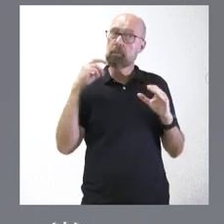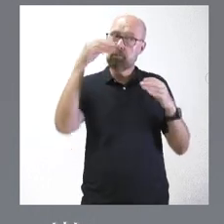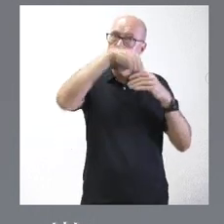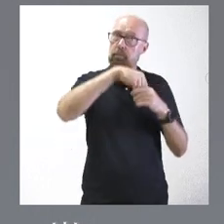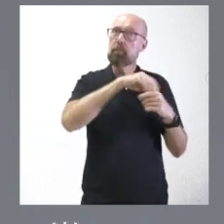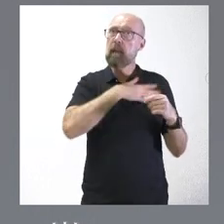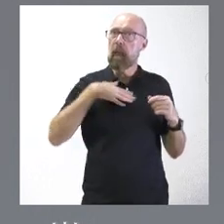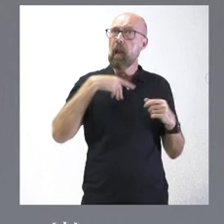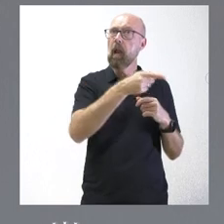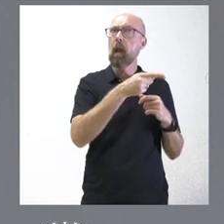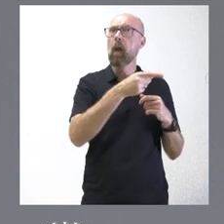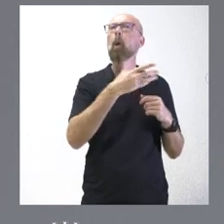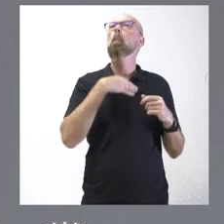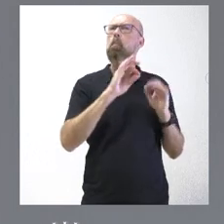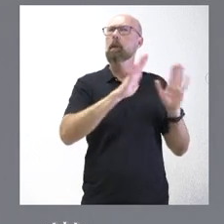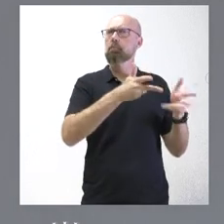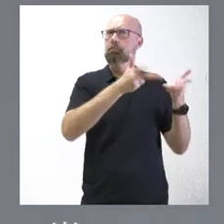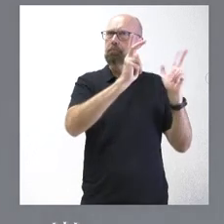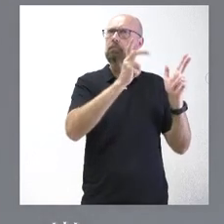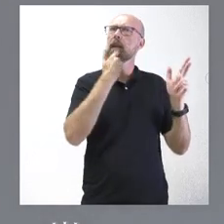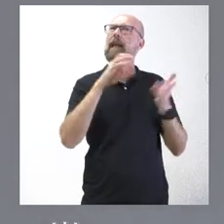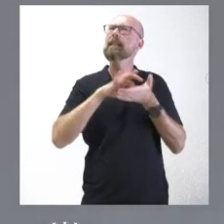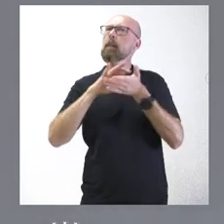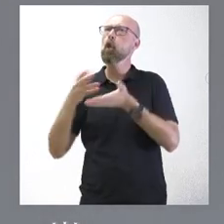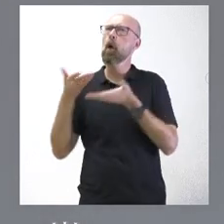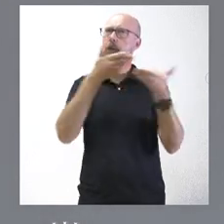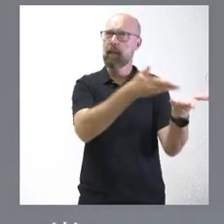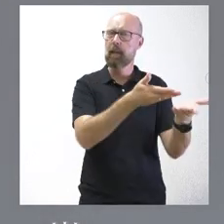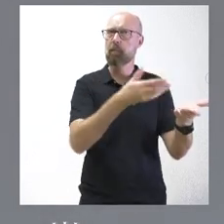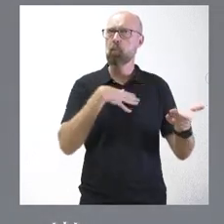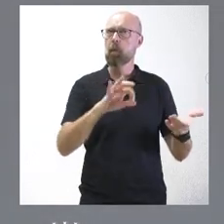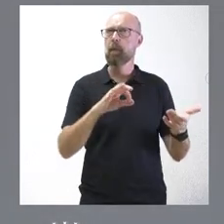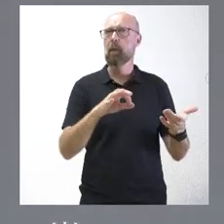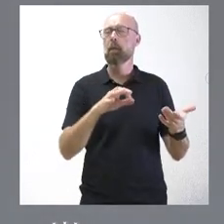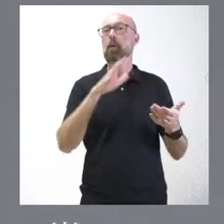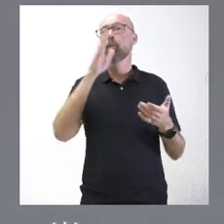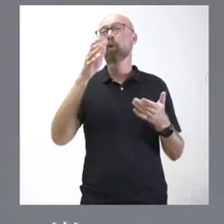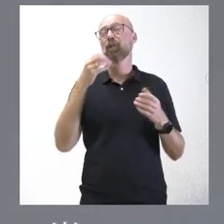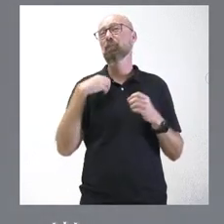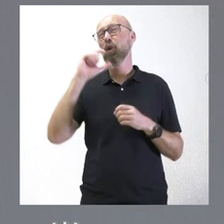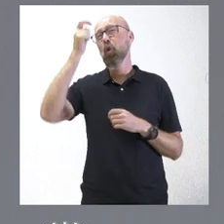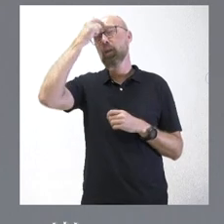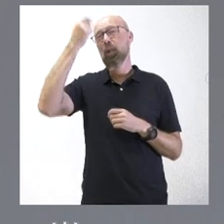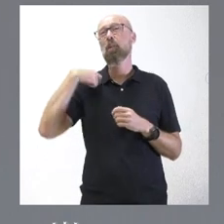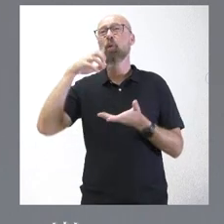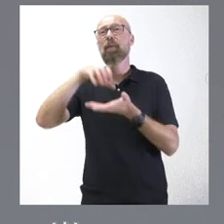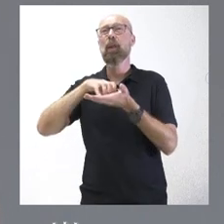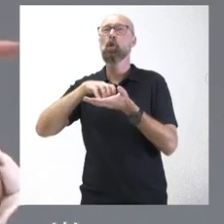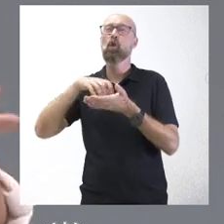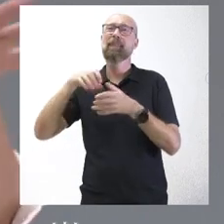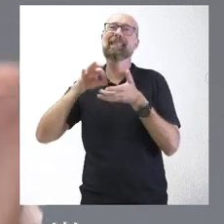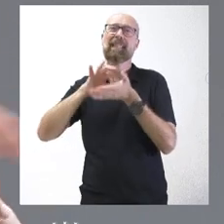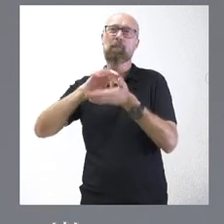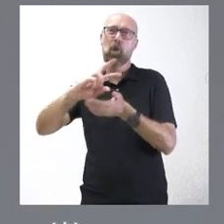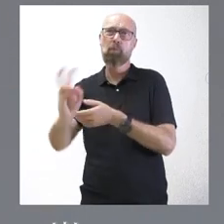los servicios de ahí el concepto también de Centro multiservicios que queremos implantar dentro